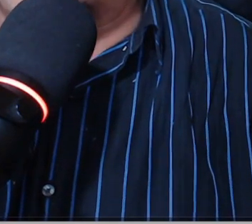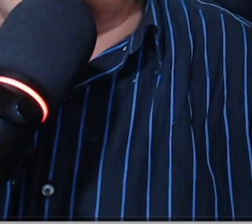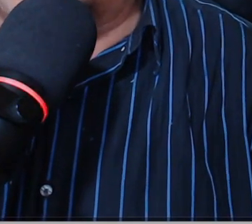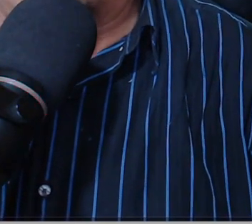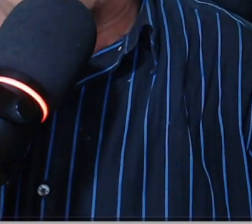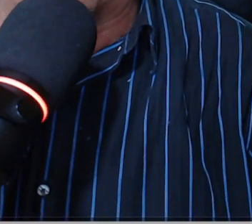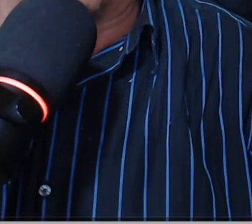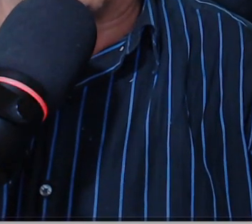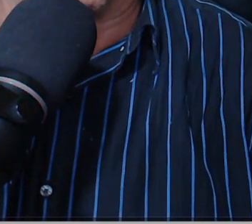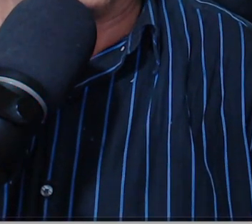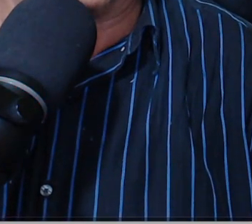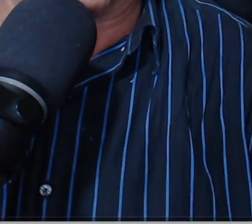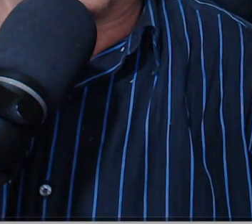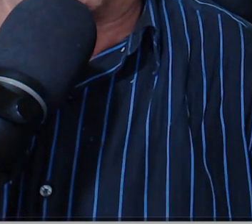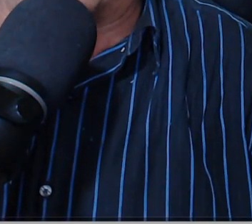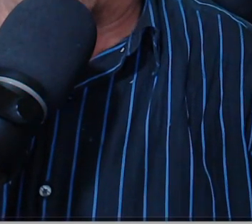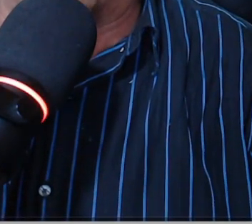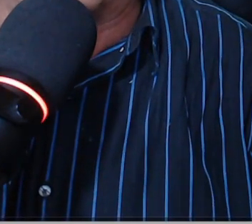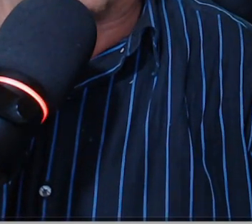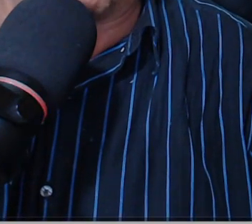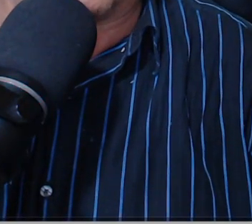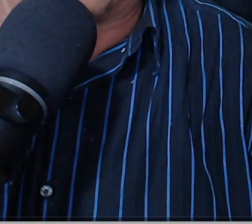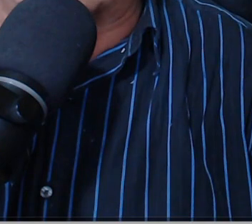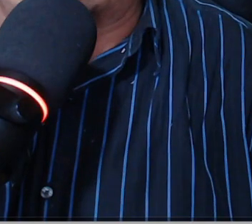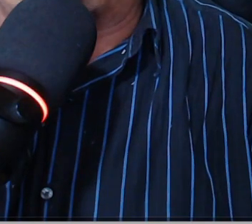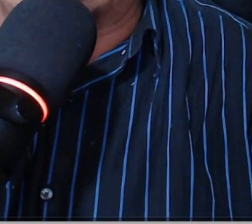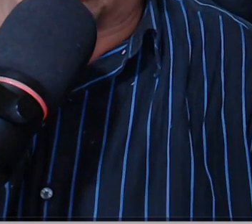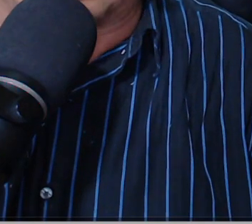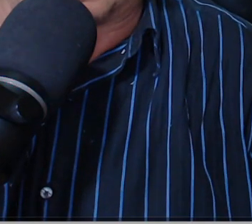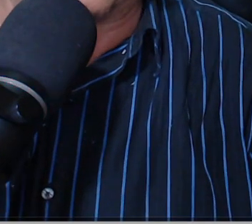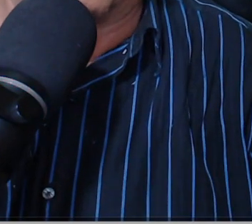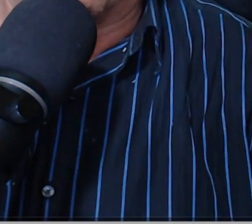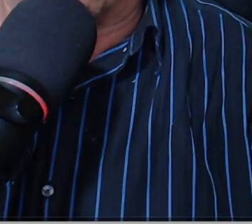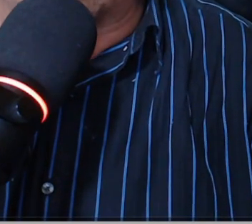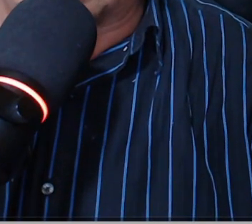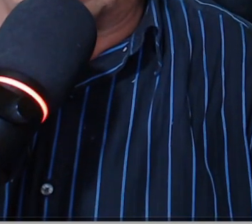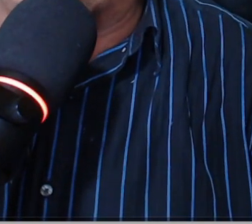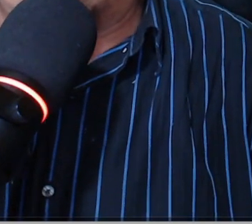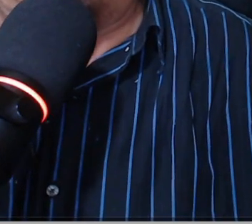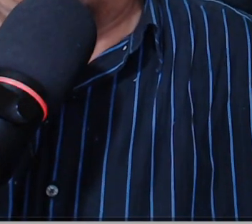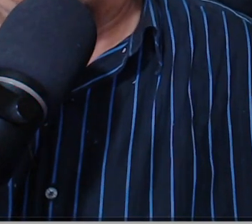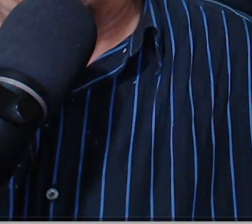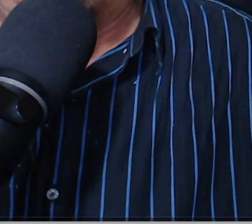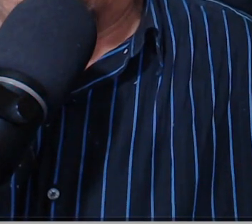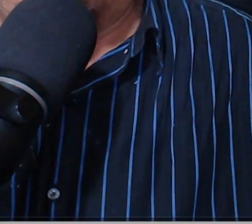la jefa de gobierno cómo felicita a Delfina Gómez por haber arrasado en las encuestas. Vamos a ir al